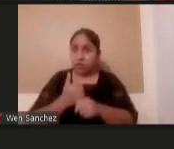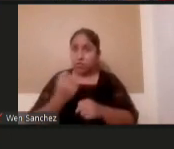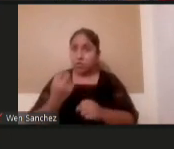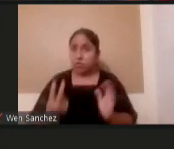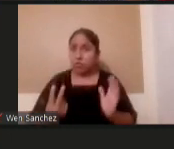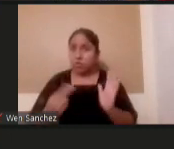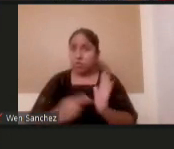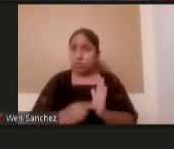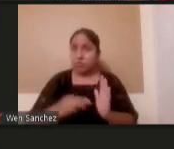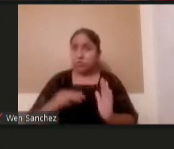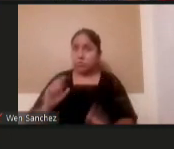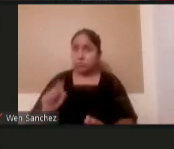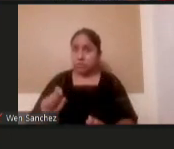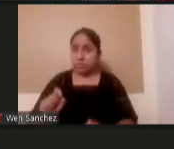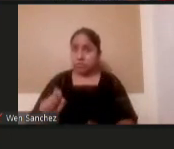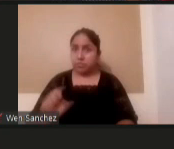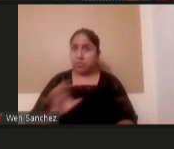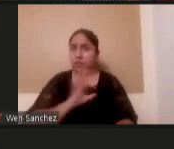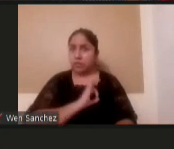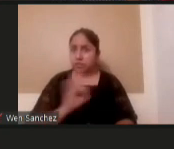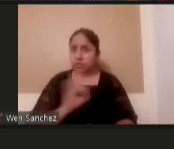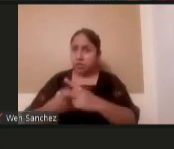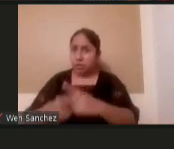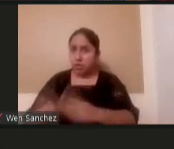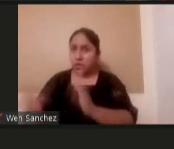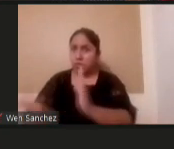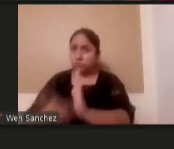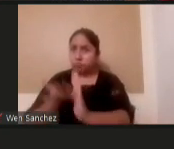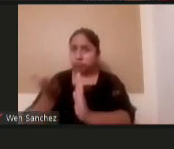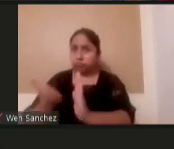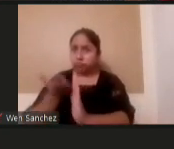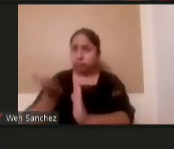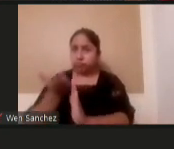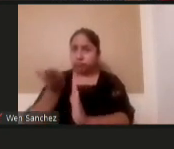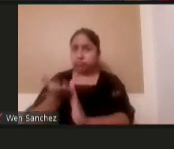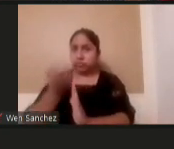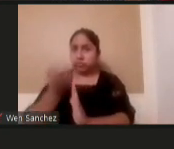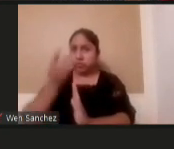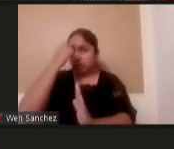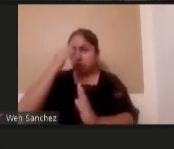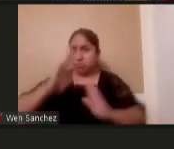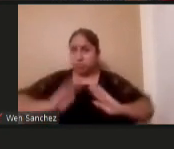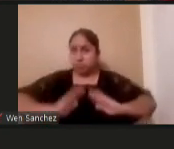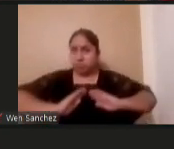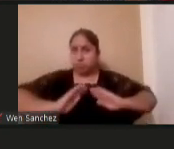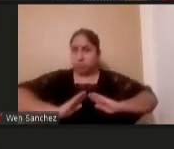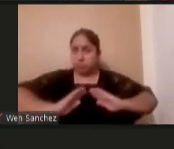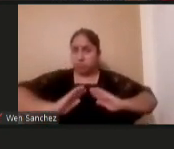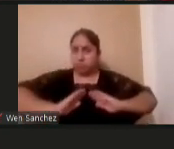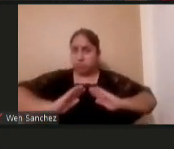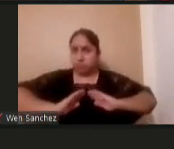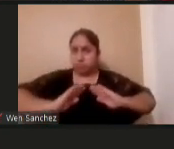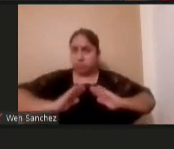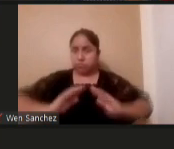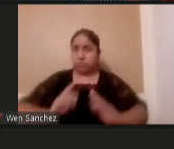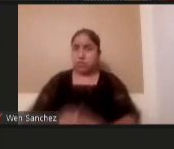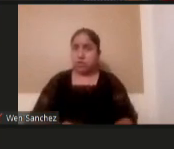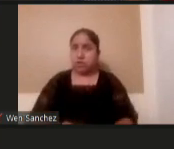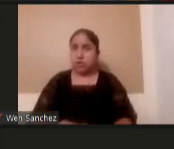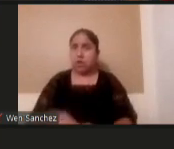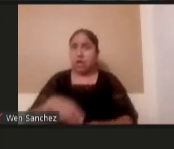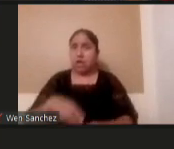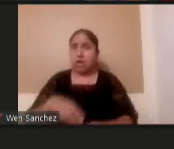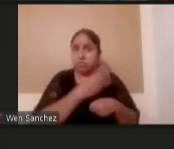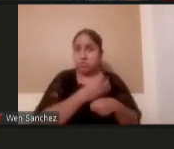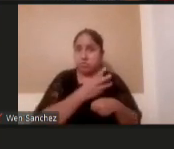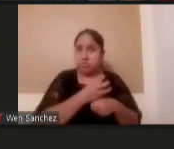en este cuartel adicional de la Guardia Nacional. Además de un tercer terreno que un